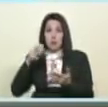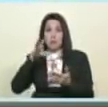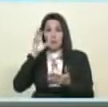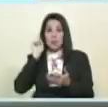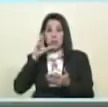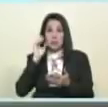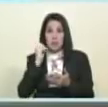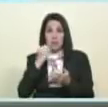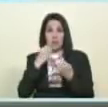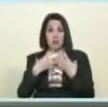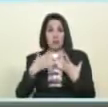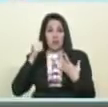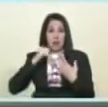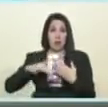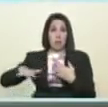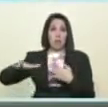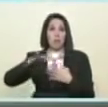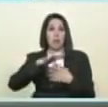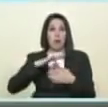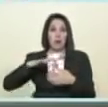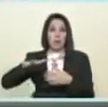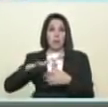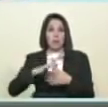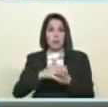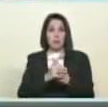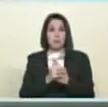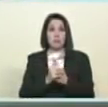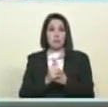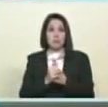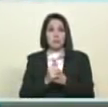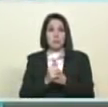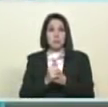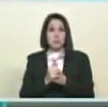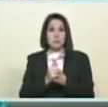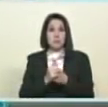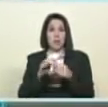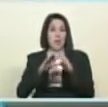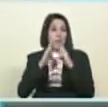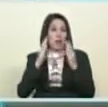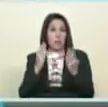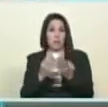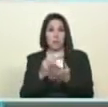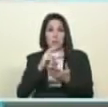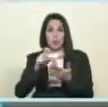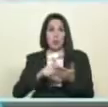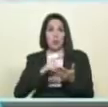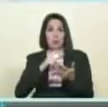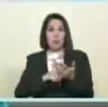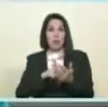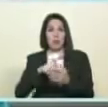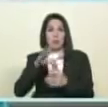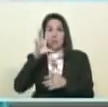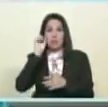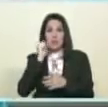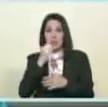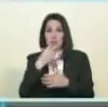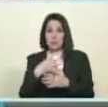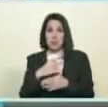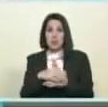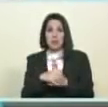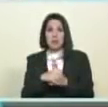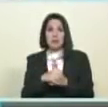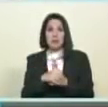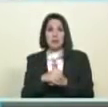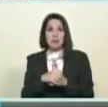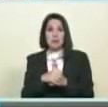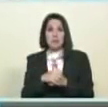el pueblo de Venezuela, sobre todo, quiero que me entienda bien. Y el mundo entero, quiero que me entiendan bien.